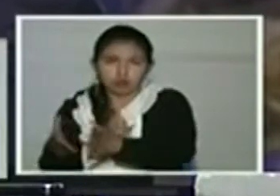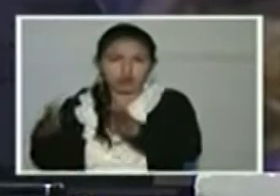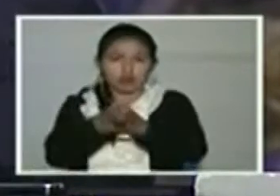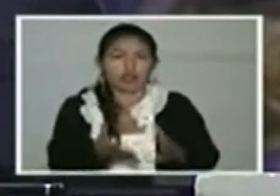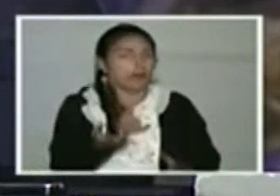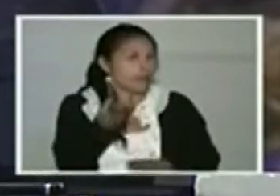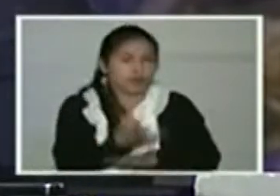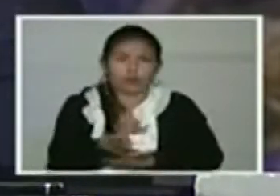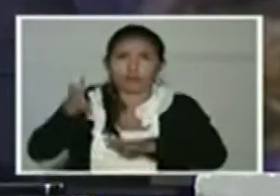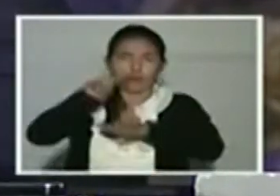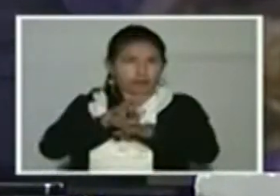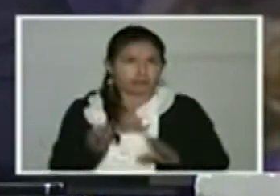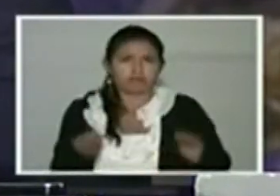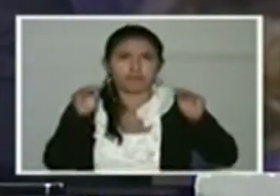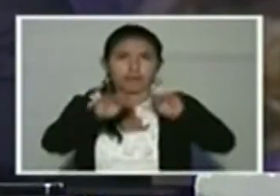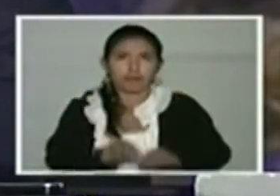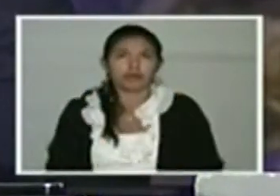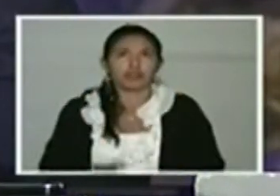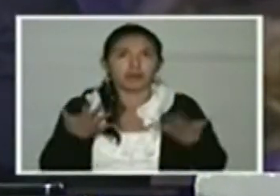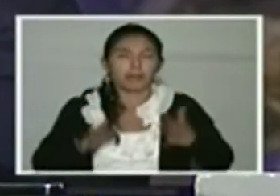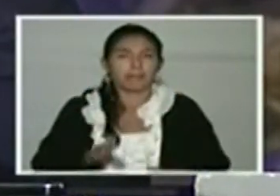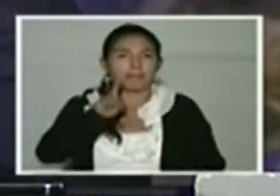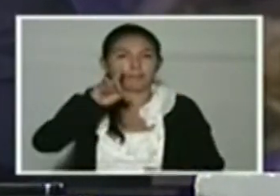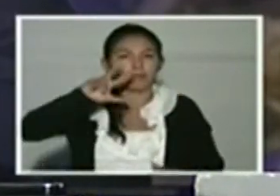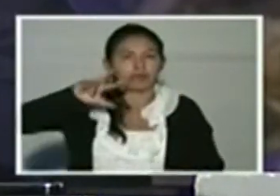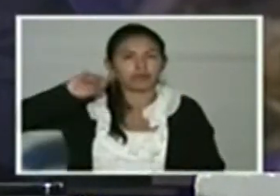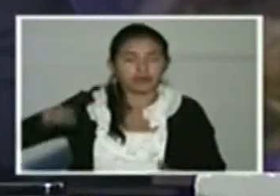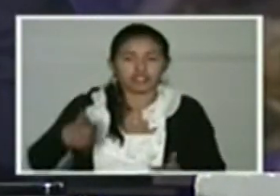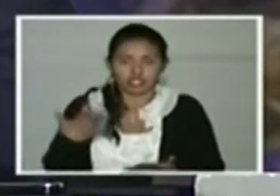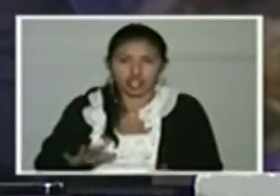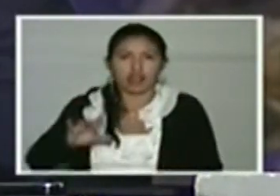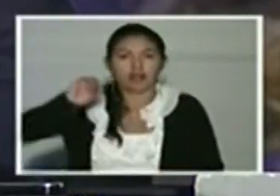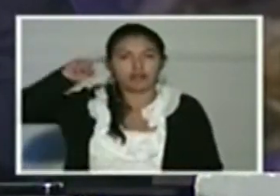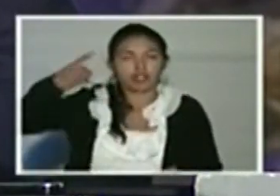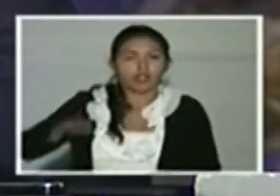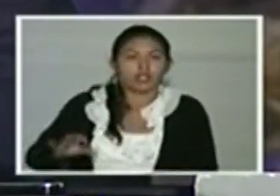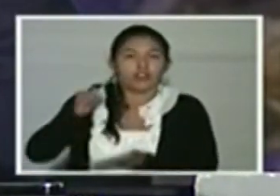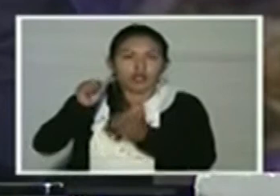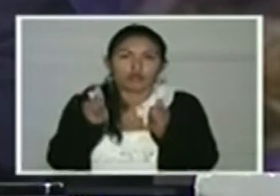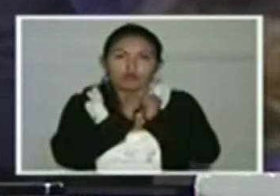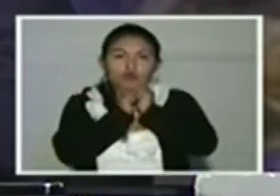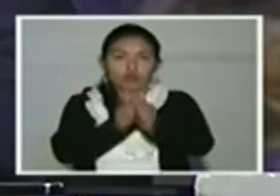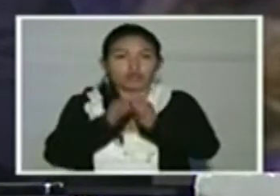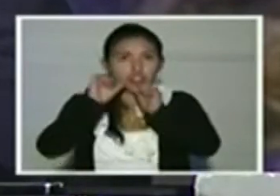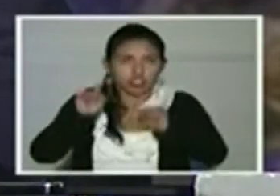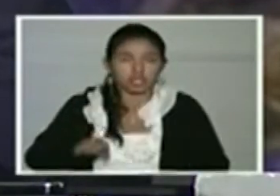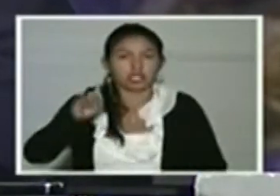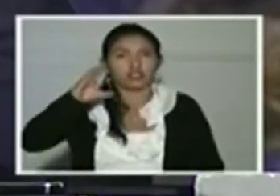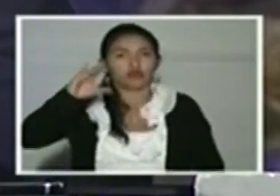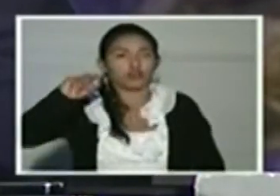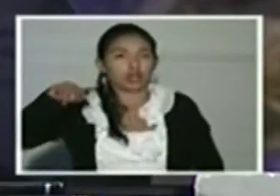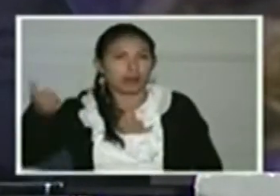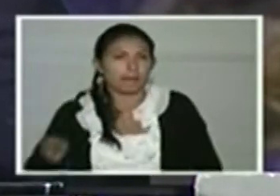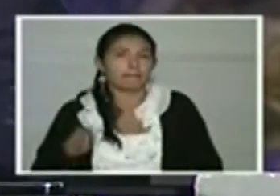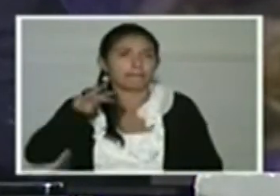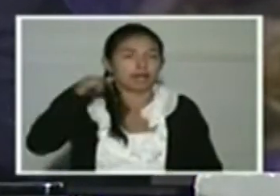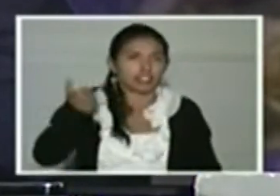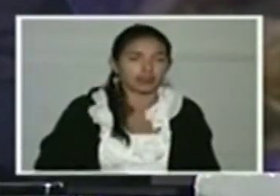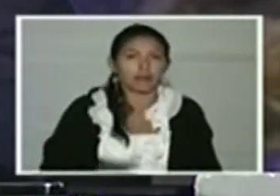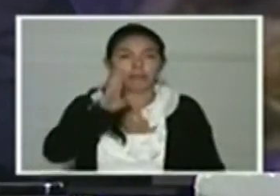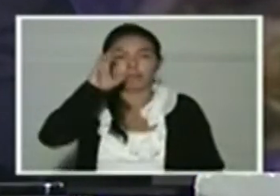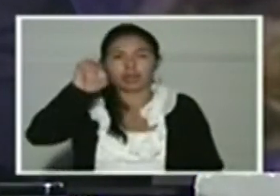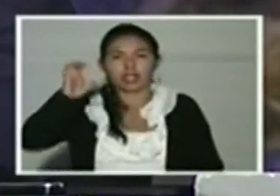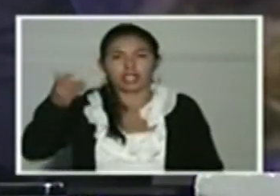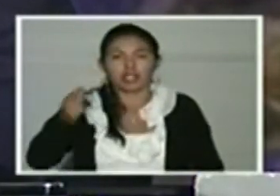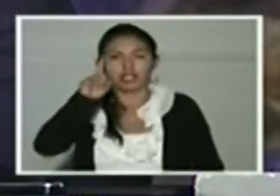cobertura que implica 16 mil millones ya del presupuesto juntos si es una más beca 18 deben continuar y